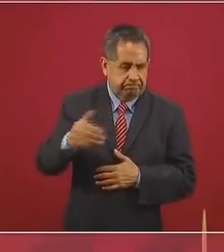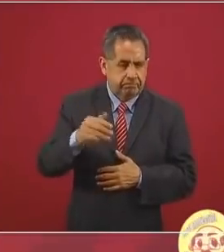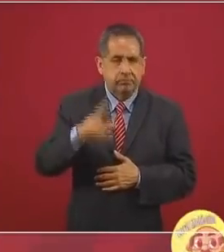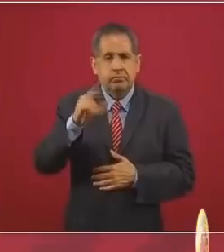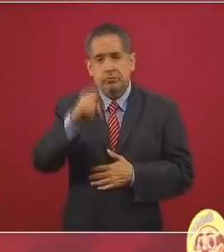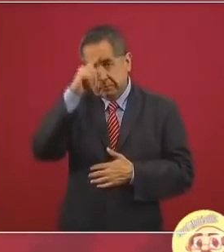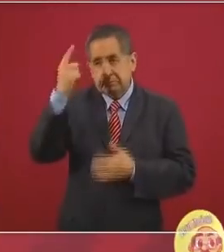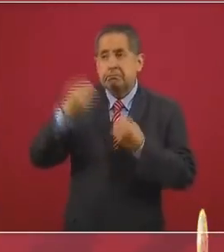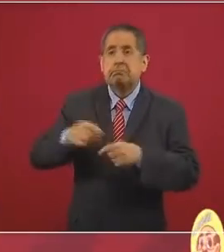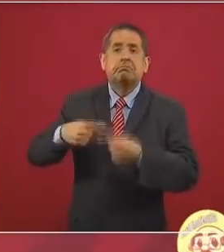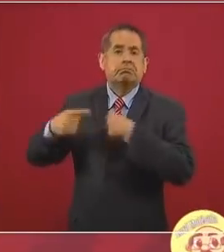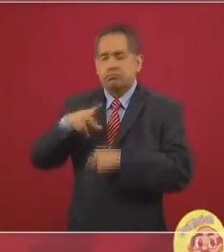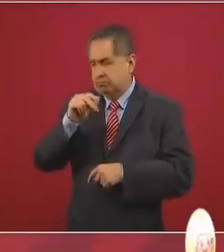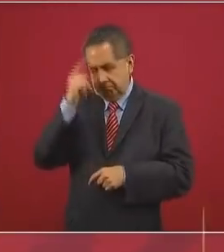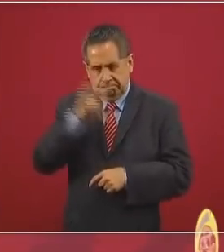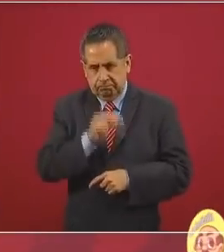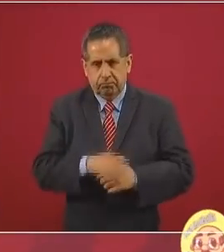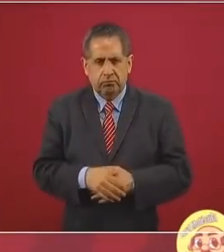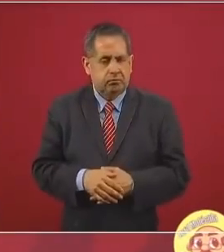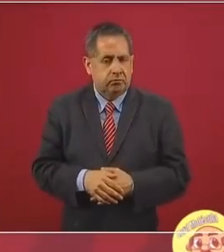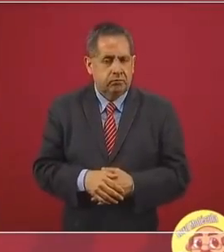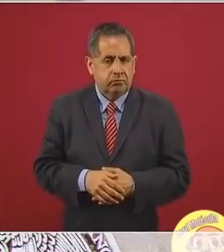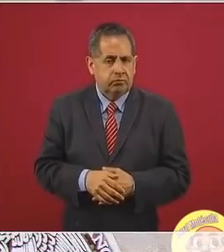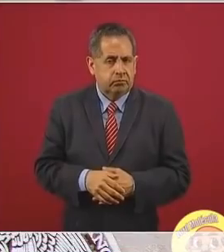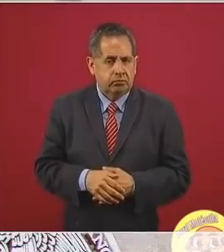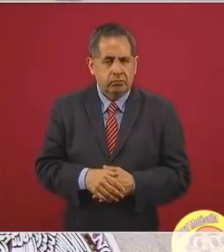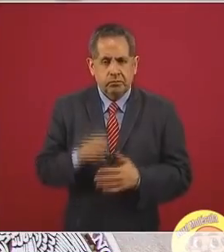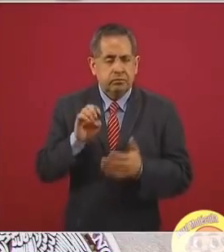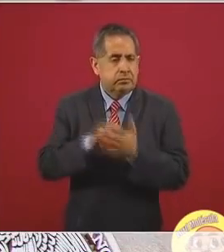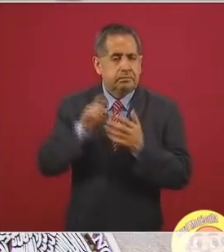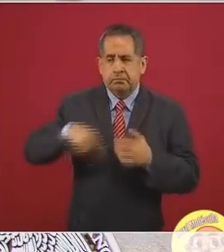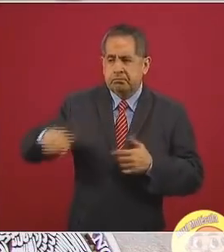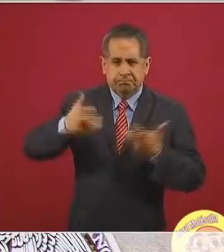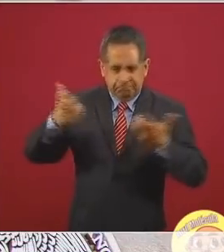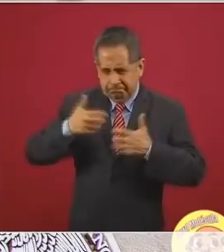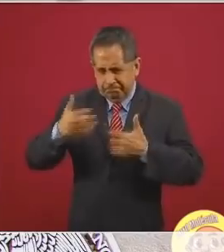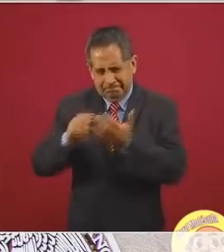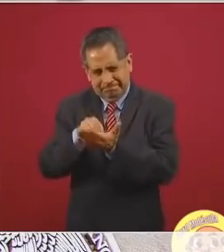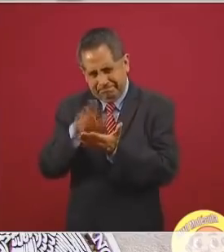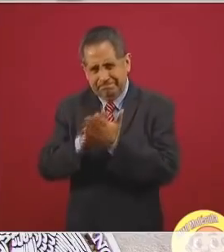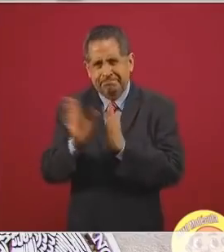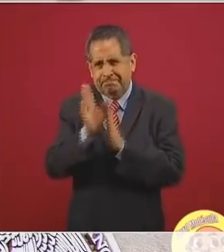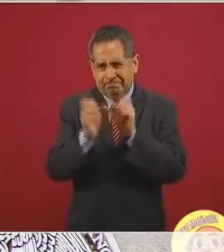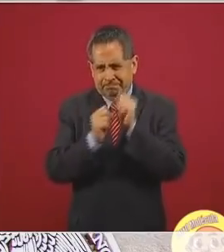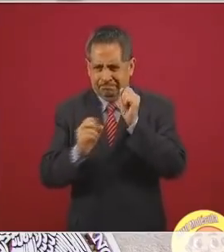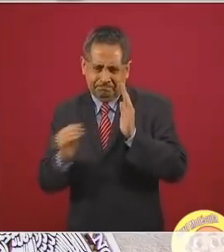fácil. Por ejemplo, que todo lo que podamos quede en la